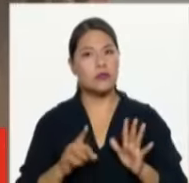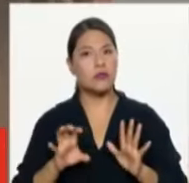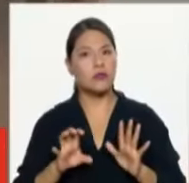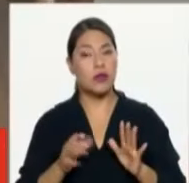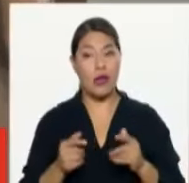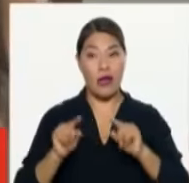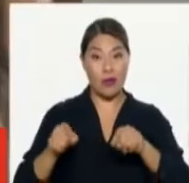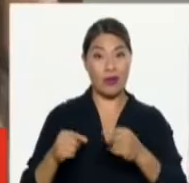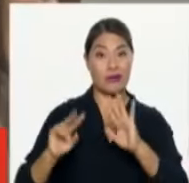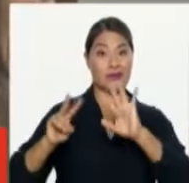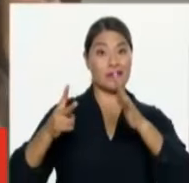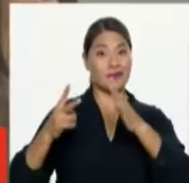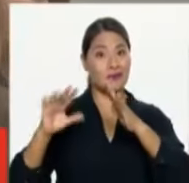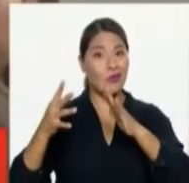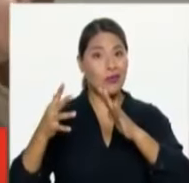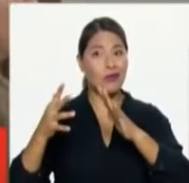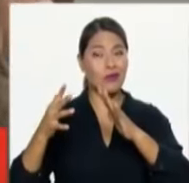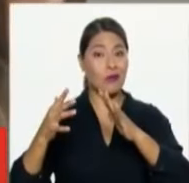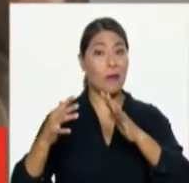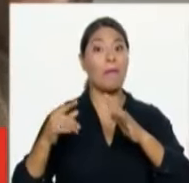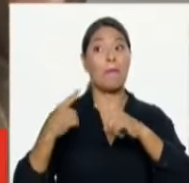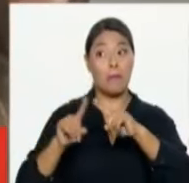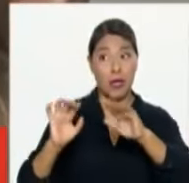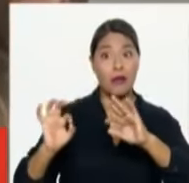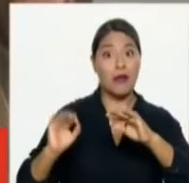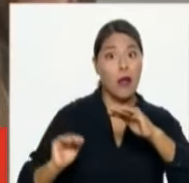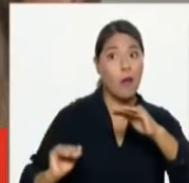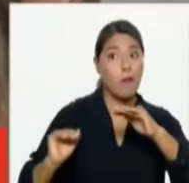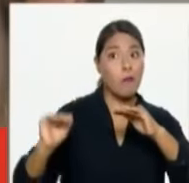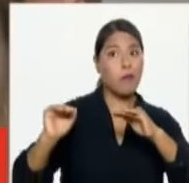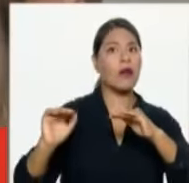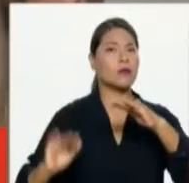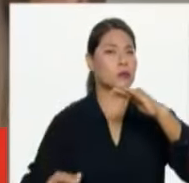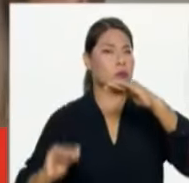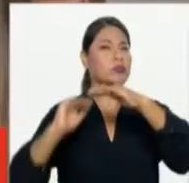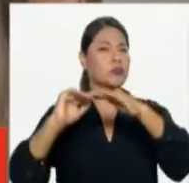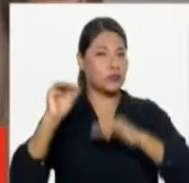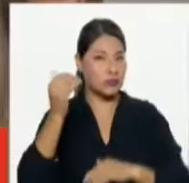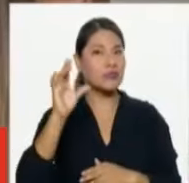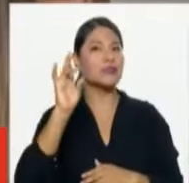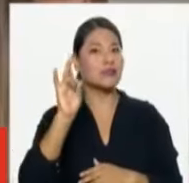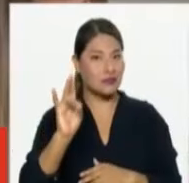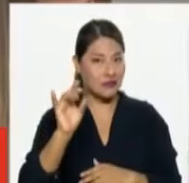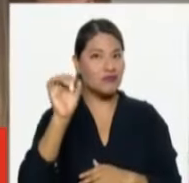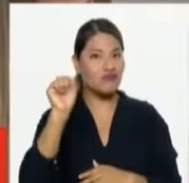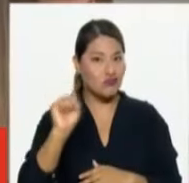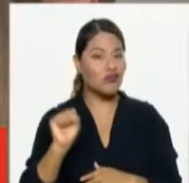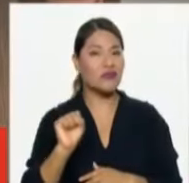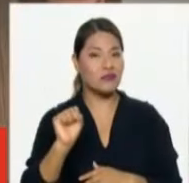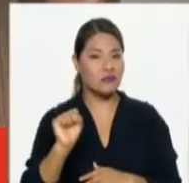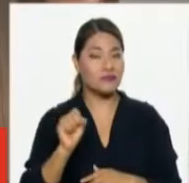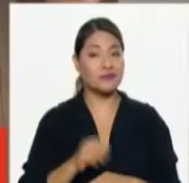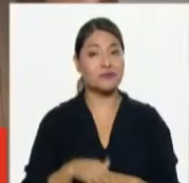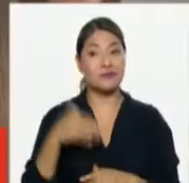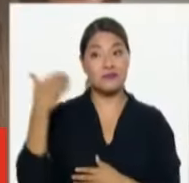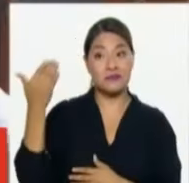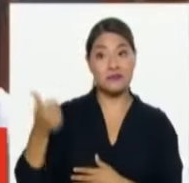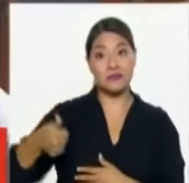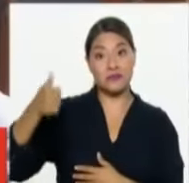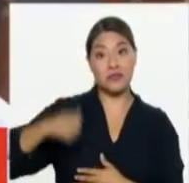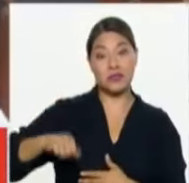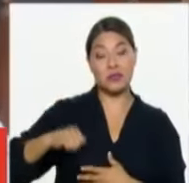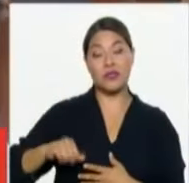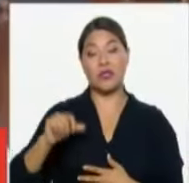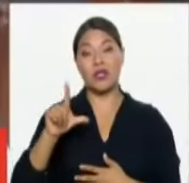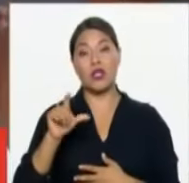Hola amigos de Publicontadores, el día de hoy te vamos a dar a conocer que el alcalde de Lima, Rafael López Aliaga, se presentó ante